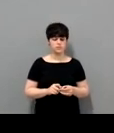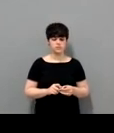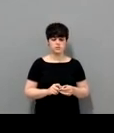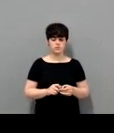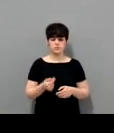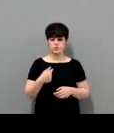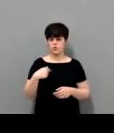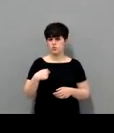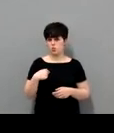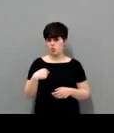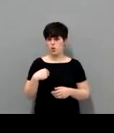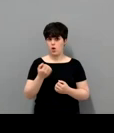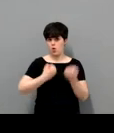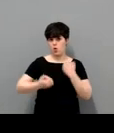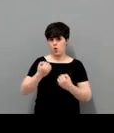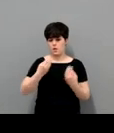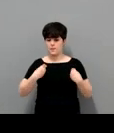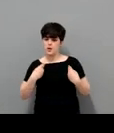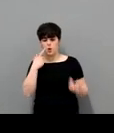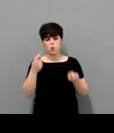Yo gobierno mi economía y mi vida.